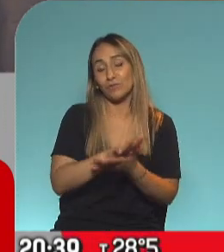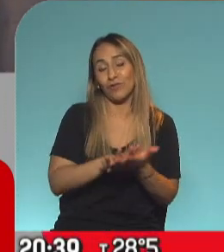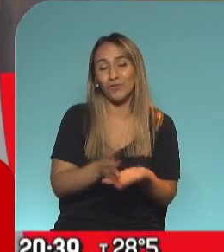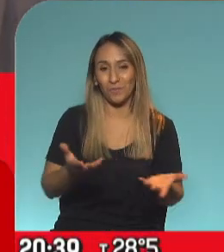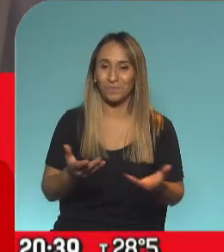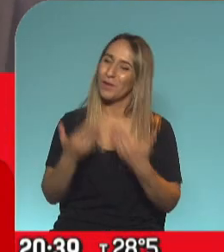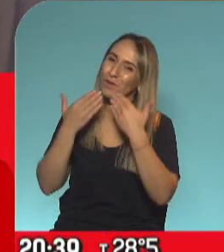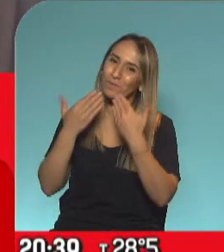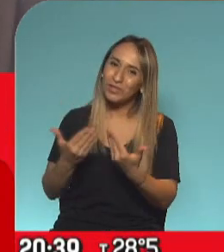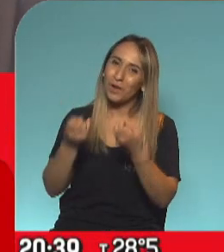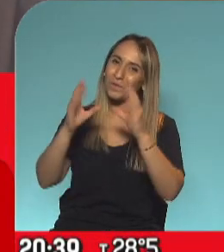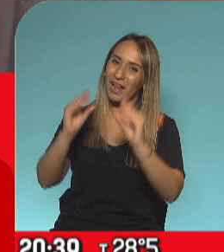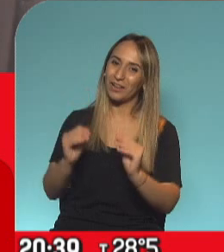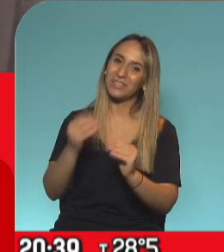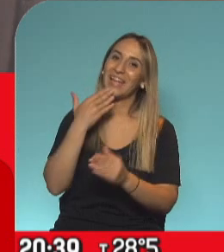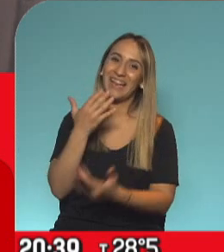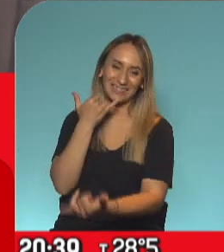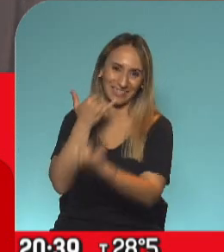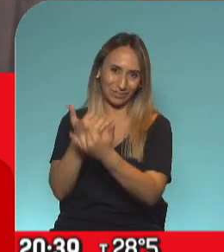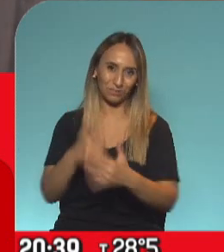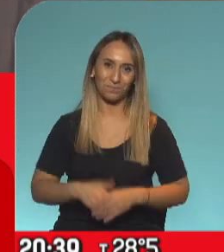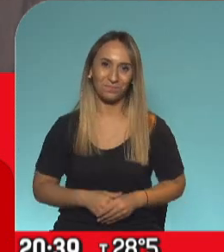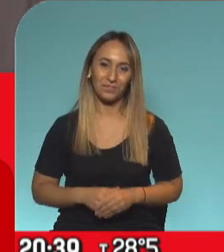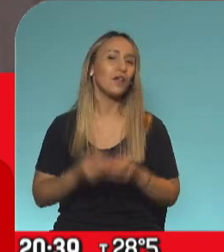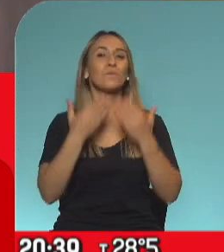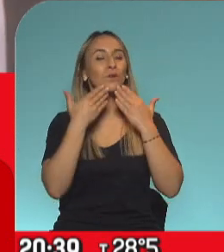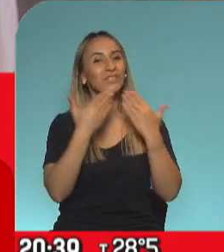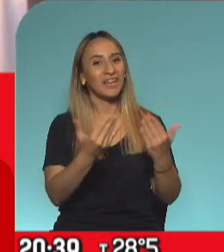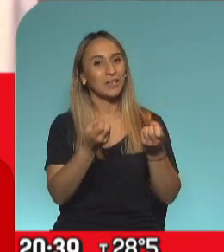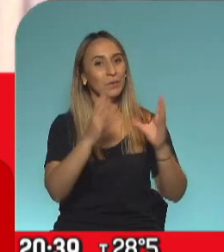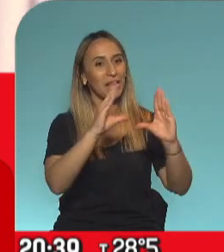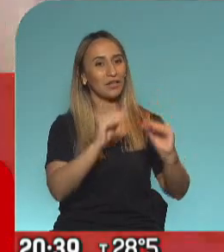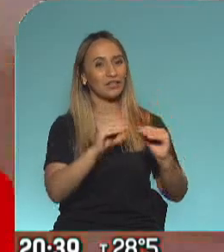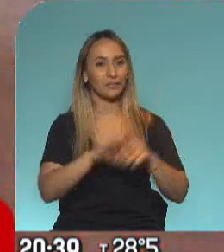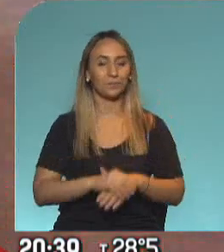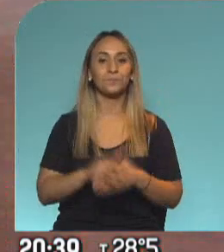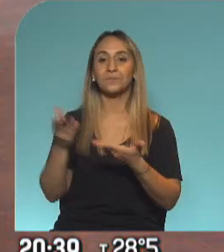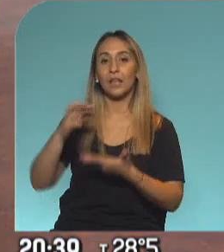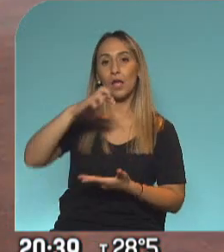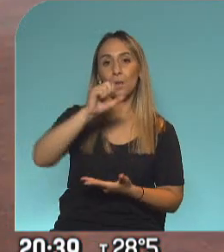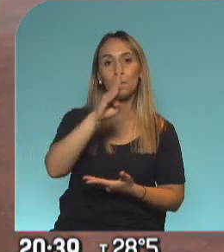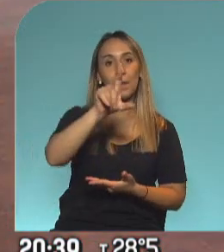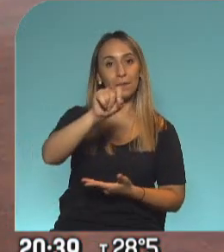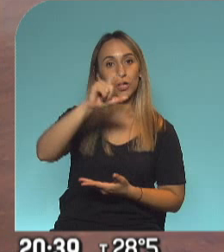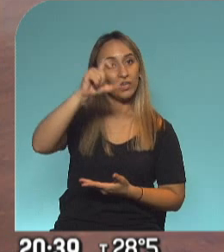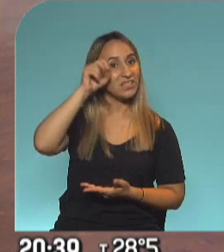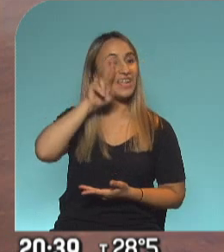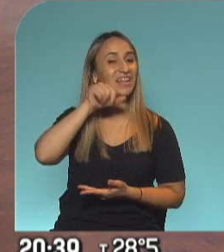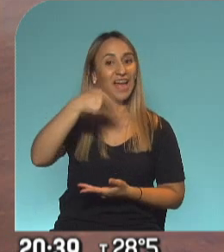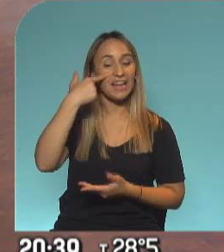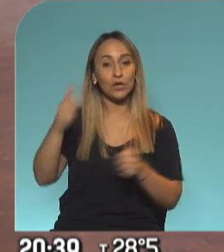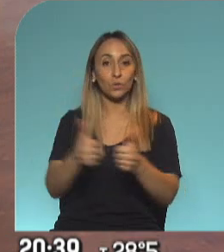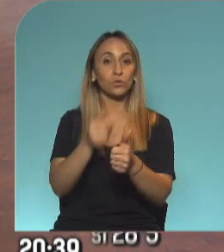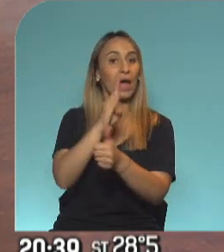y gracias por atendernos. Muchas gracias, buenas noches. Pablo Seriani, presidente de Aerolíneas Argentinas, allí con Gabriel Gamarra. Buen trabajo,